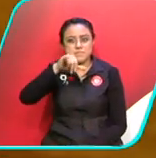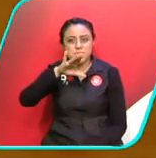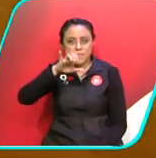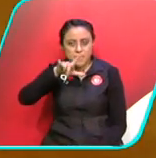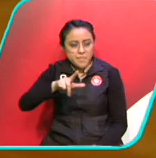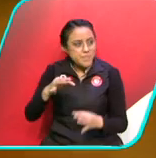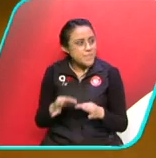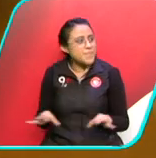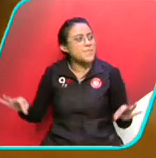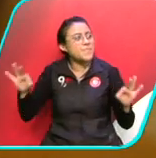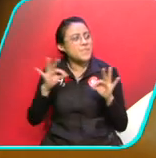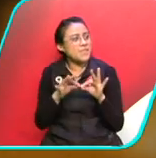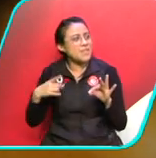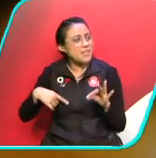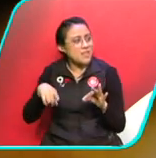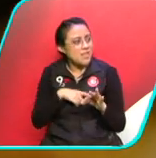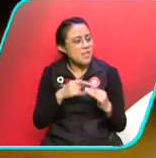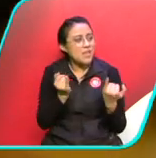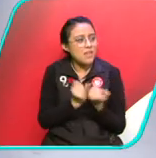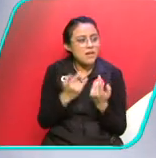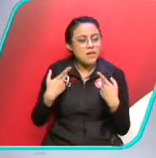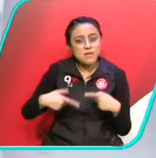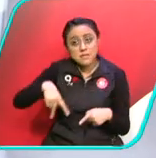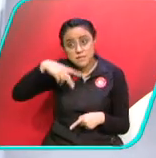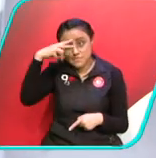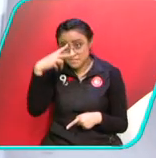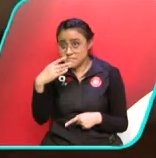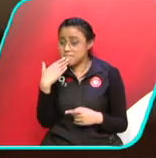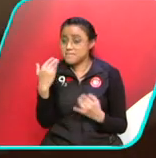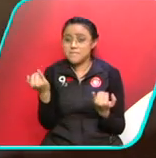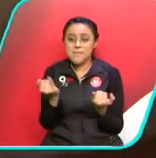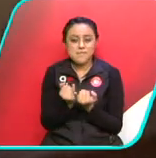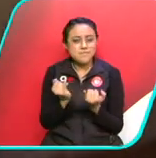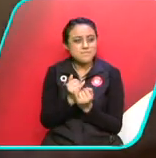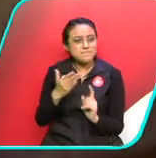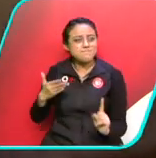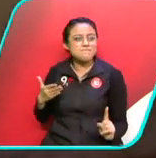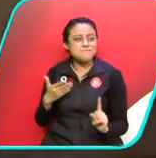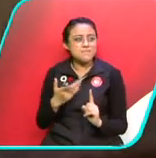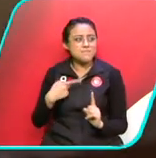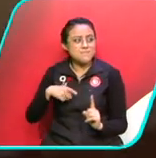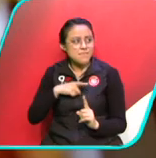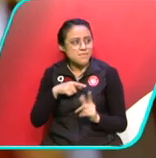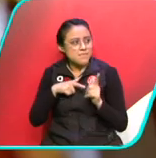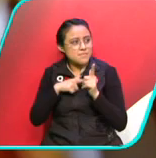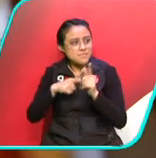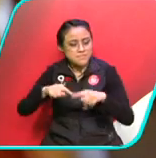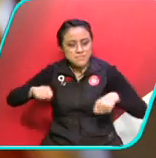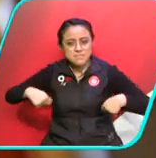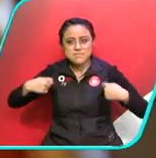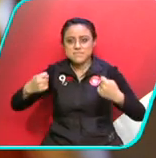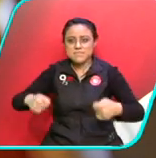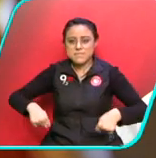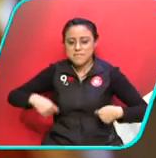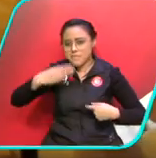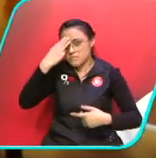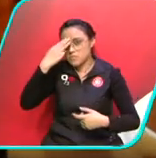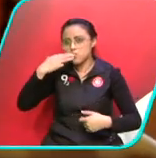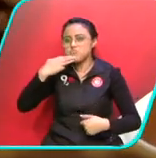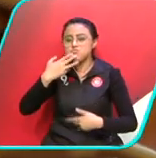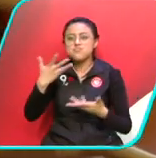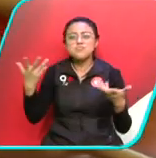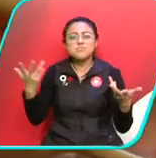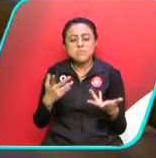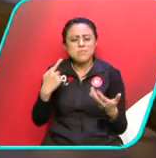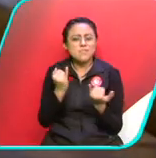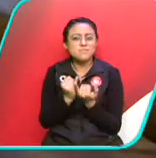que es importante para nosotros como mexicanos y, claro, con el objetivo de revivir la tradición de la muñeca hecha en casa, pero